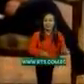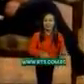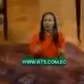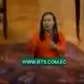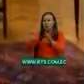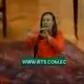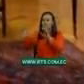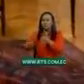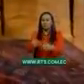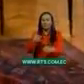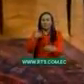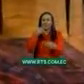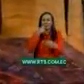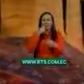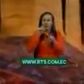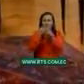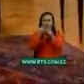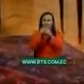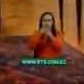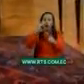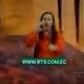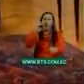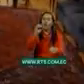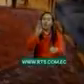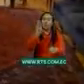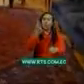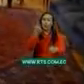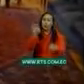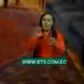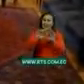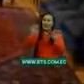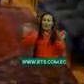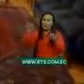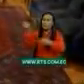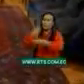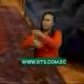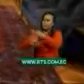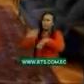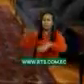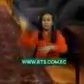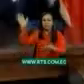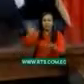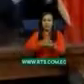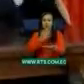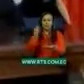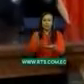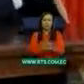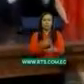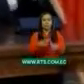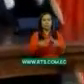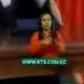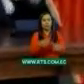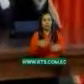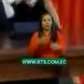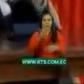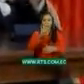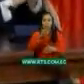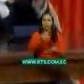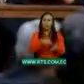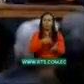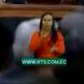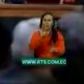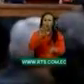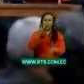cobre Yurimagua, ubicado en la provincia de Imbabura, Cantón Cotacachi, parroquias García Moreno y Peña Herrera, con una superficie de